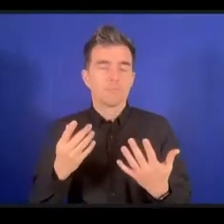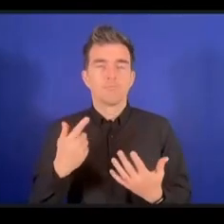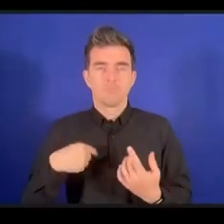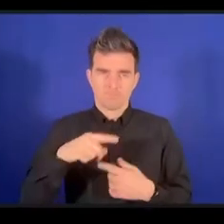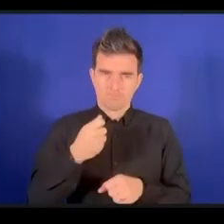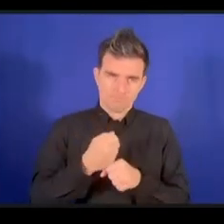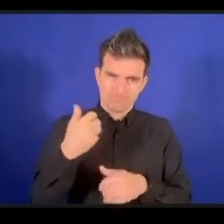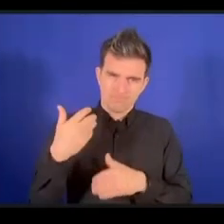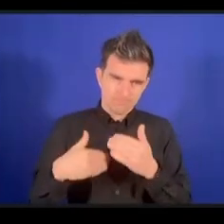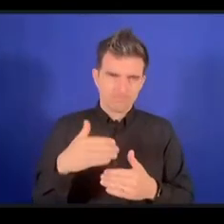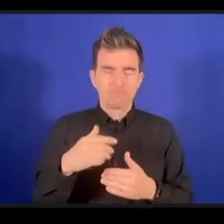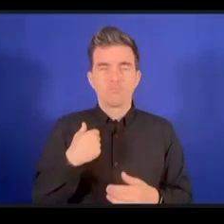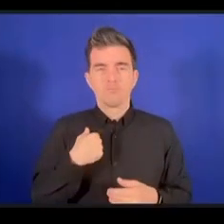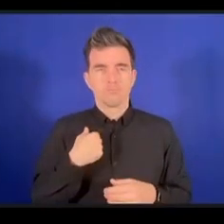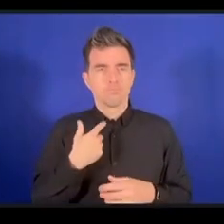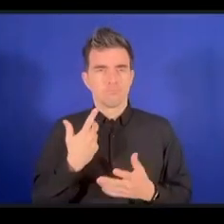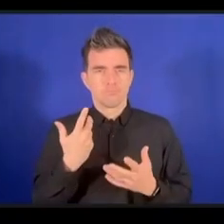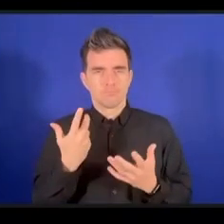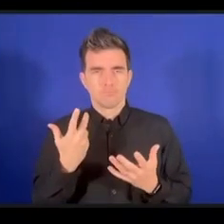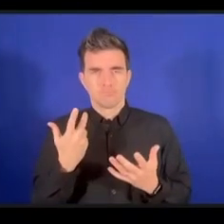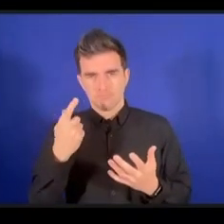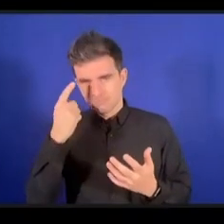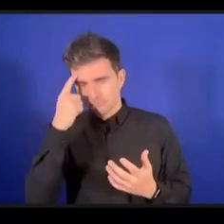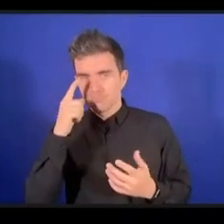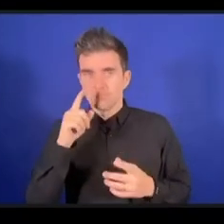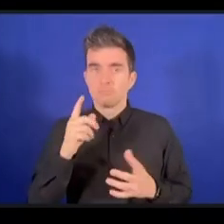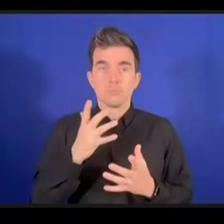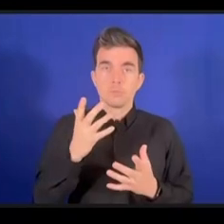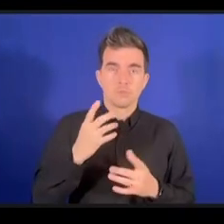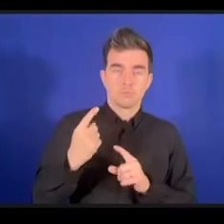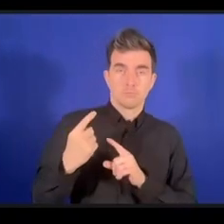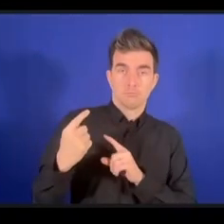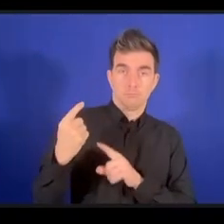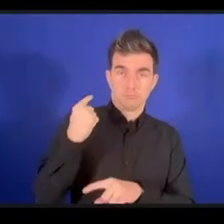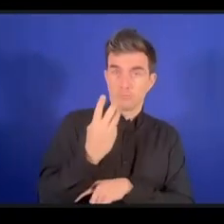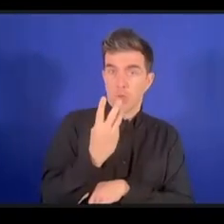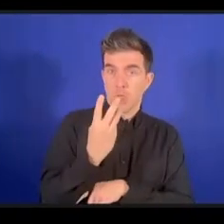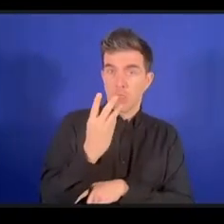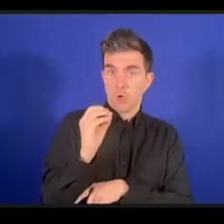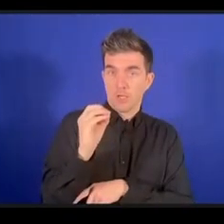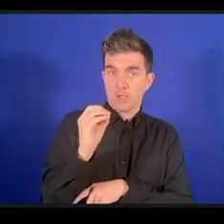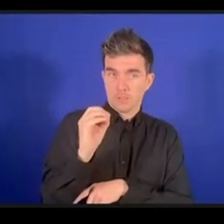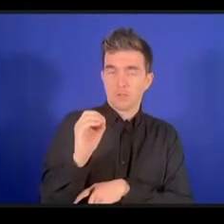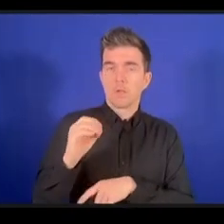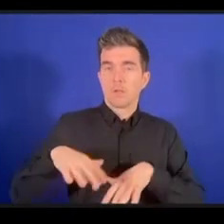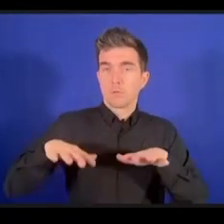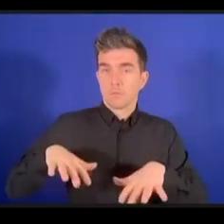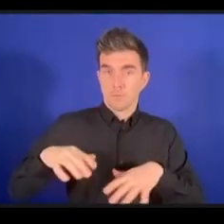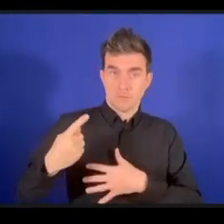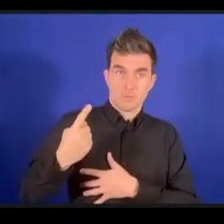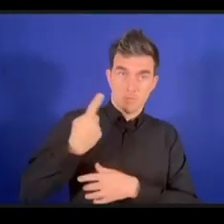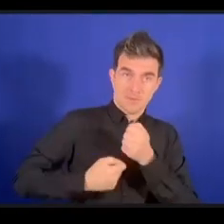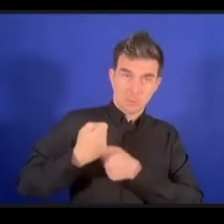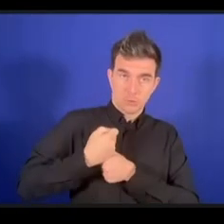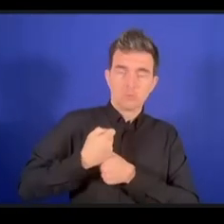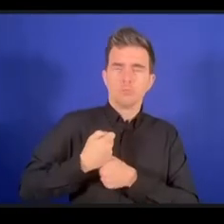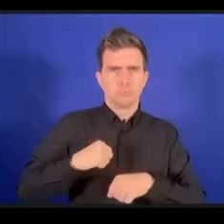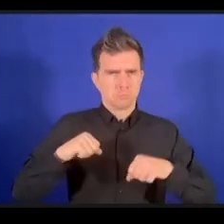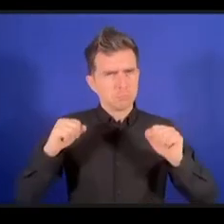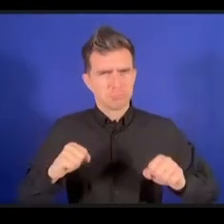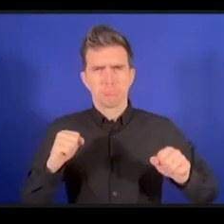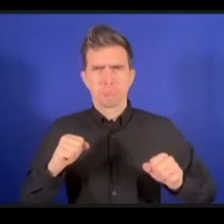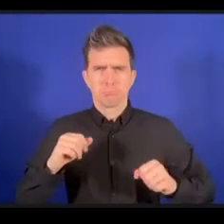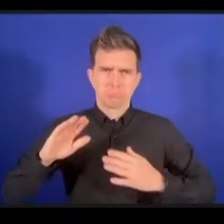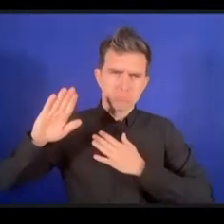la Salud Mental que nos parece sumamente importante porque a medida que vamos